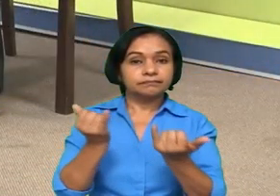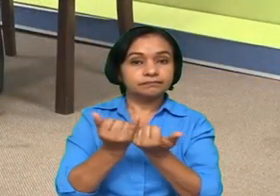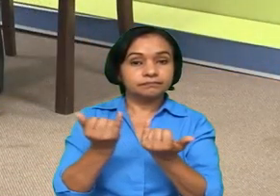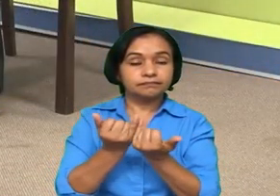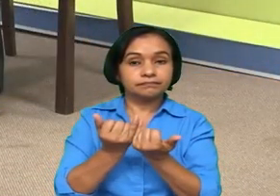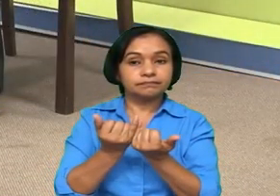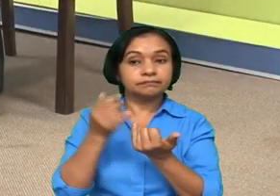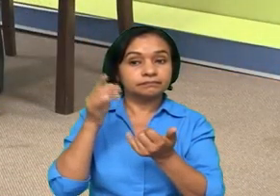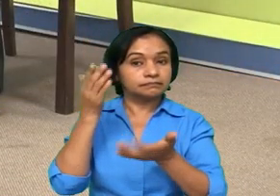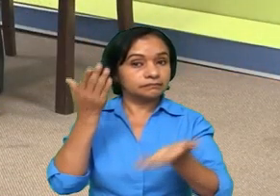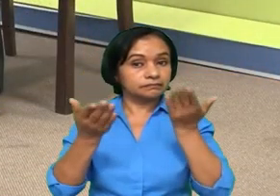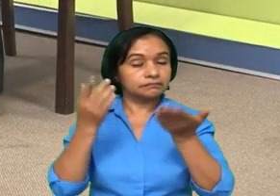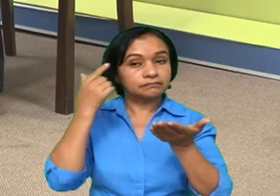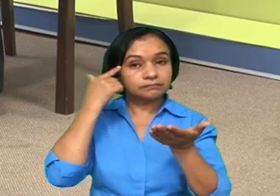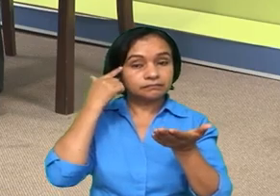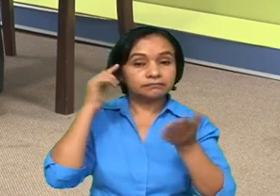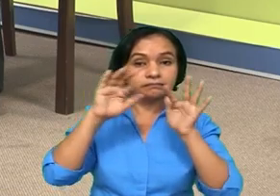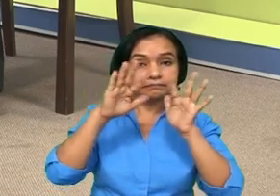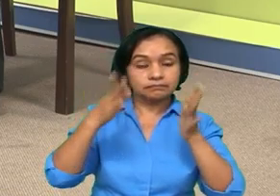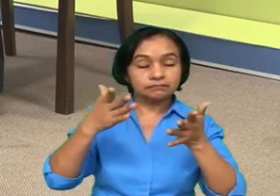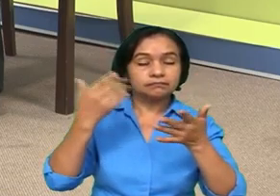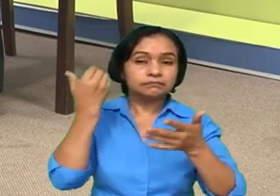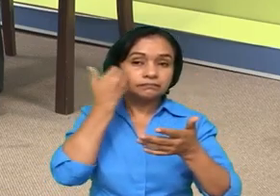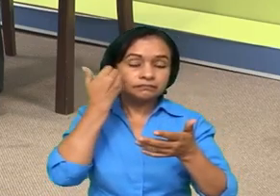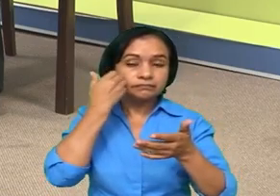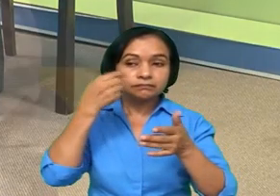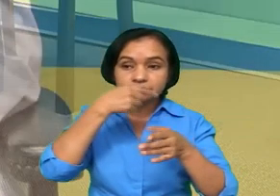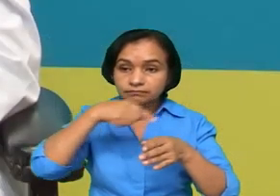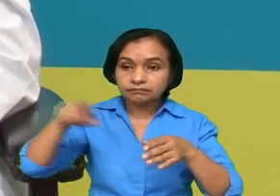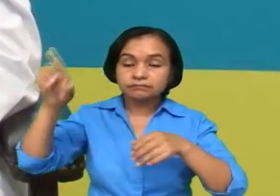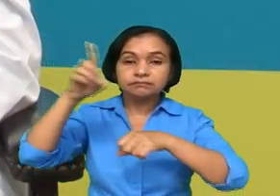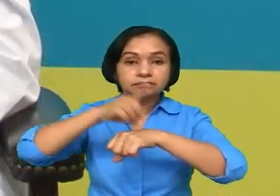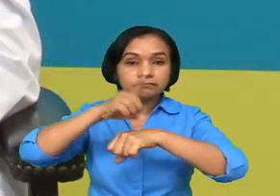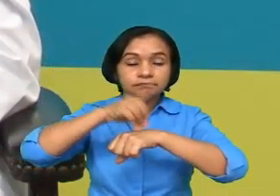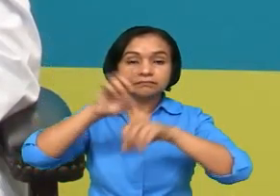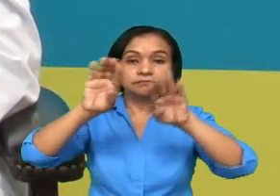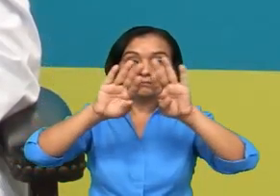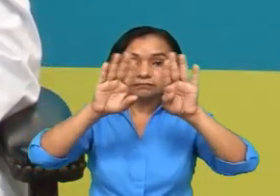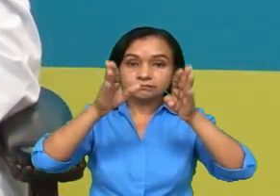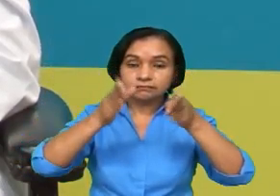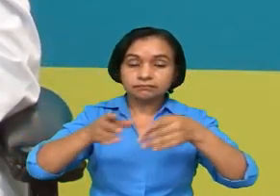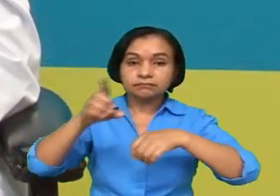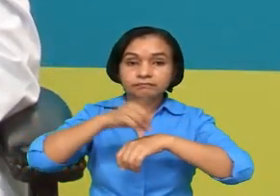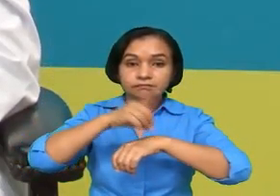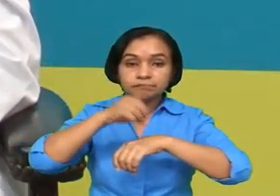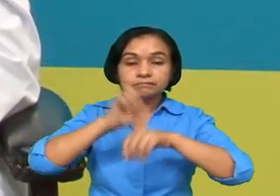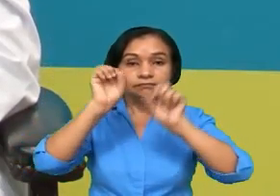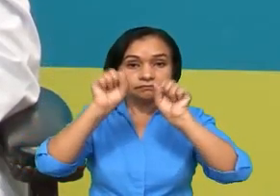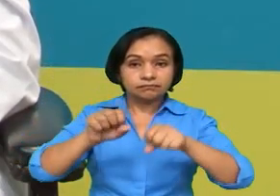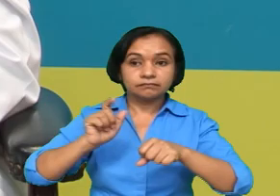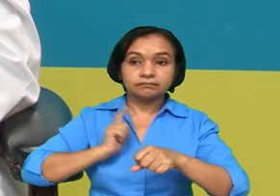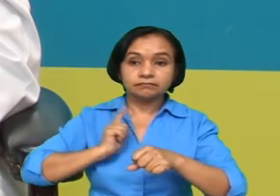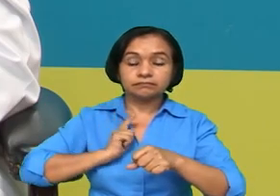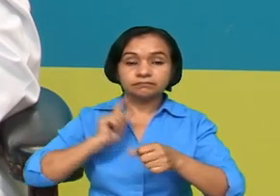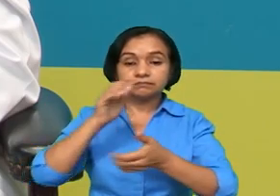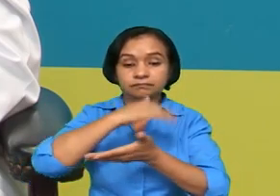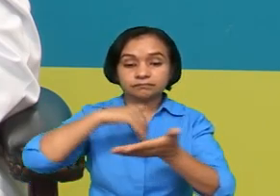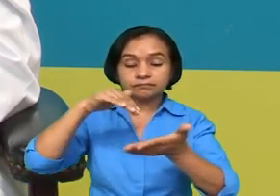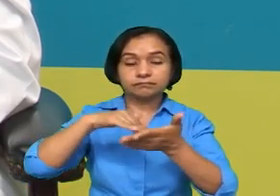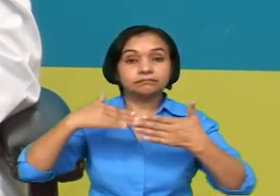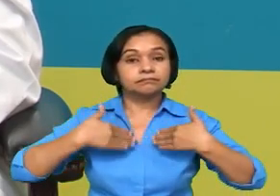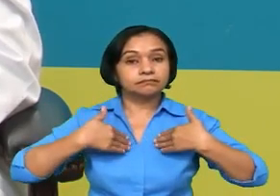síntomas, hay que ir al médico, y más las mujeres, pues. Tenemos al alcance nuestro sistema de